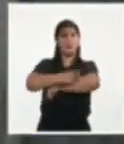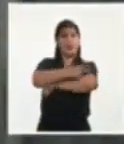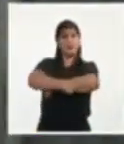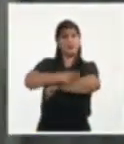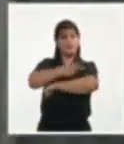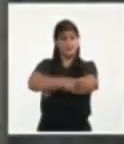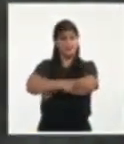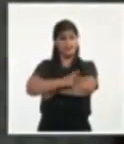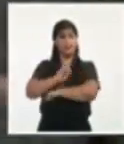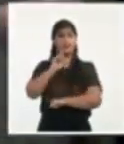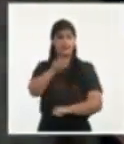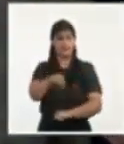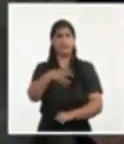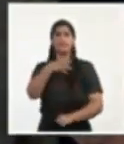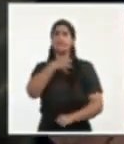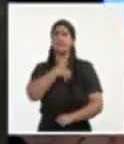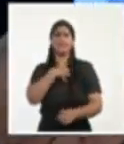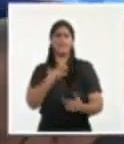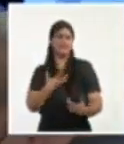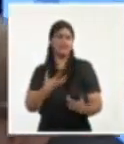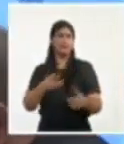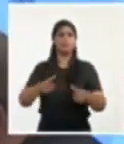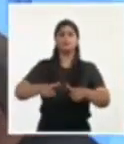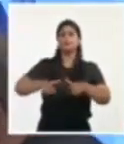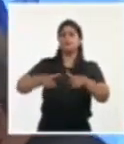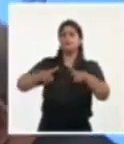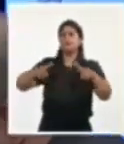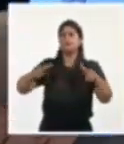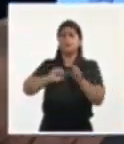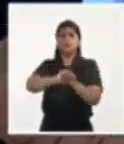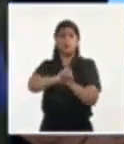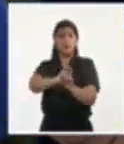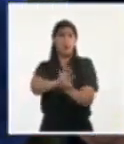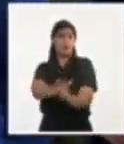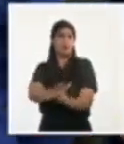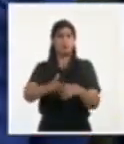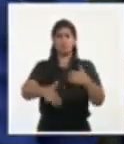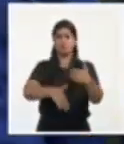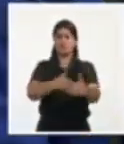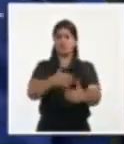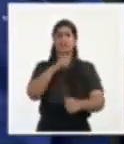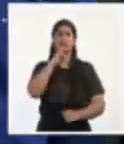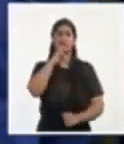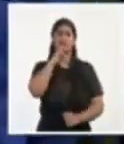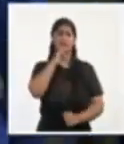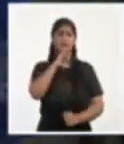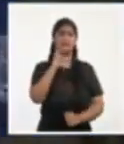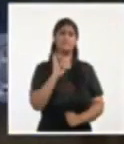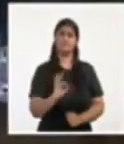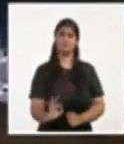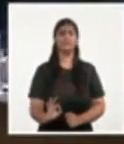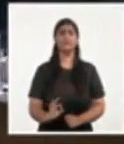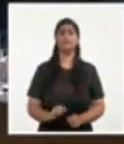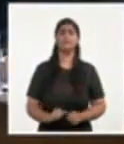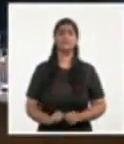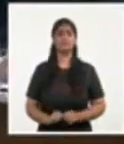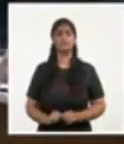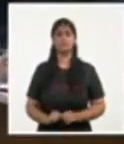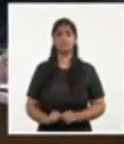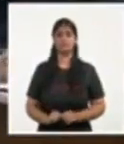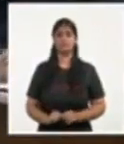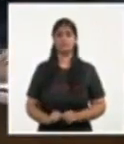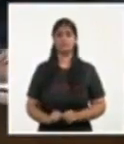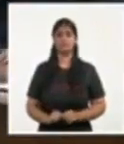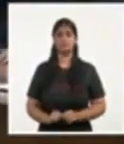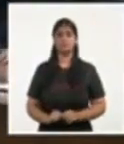pandémicos. Todos pasaron por procesos muy complejos. A nadie le dijeron que le iban a intervenir